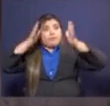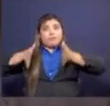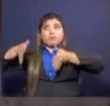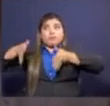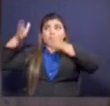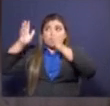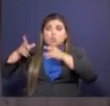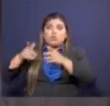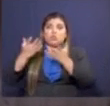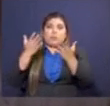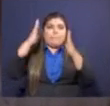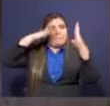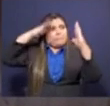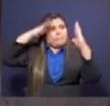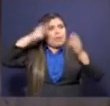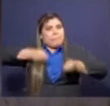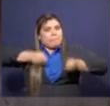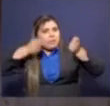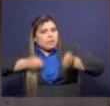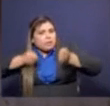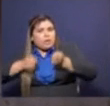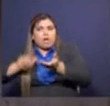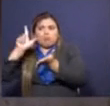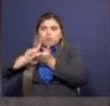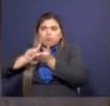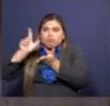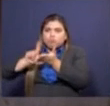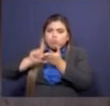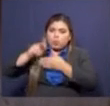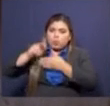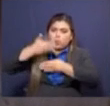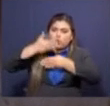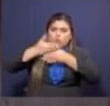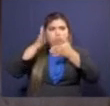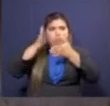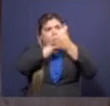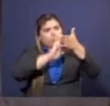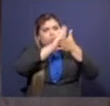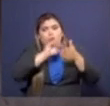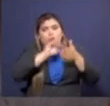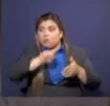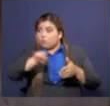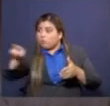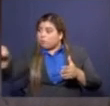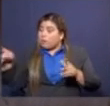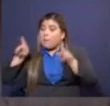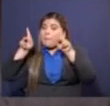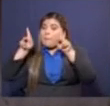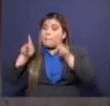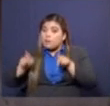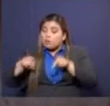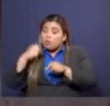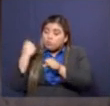infraestructuras públicas, condicionado a utilizar la mano de obra local.